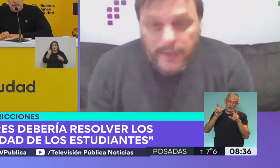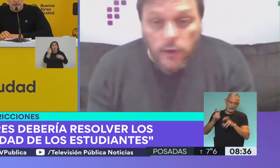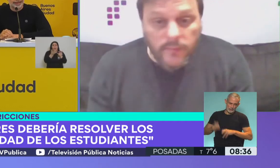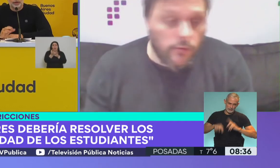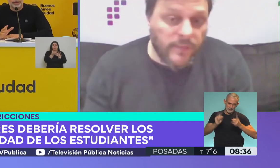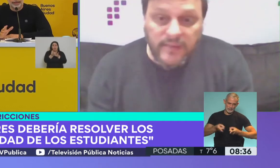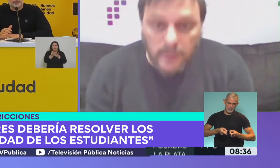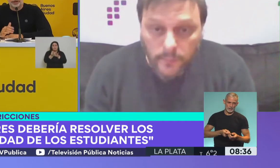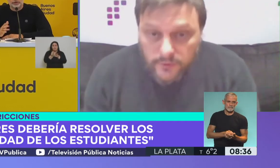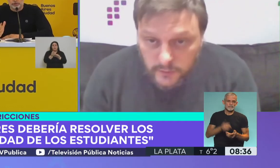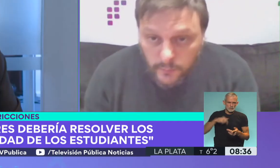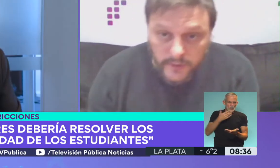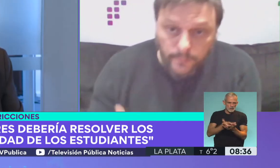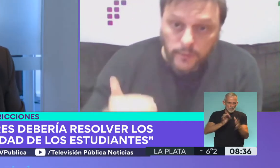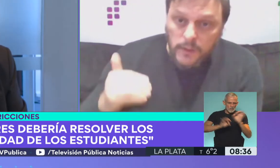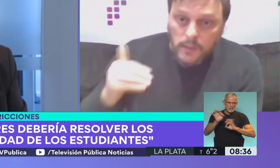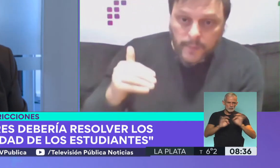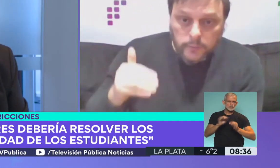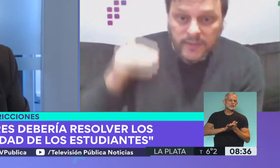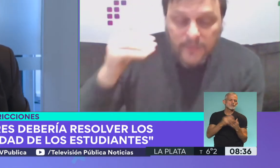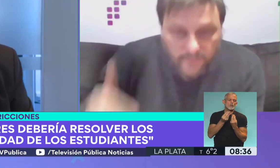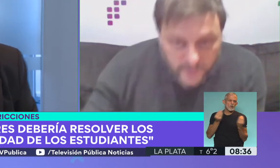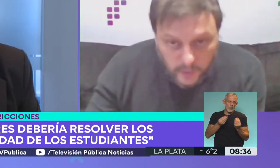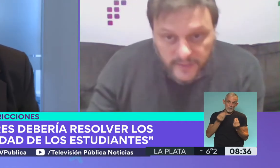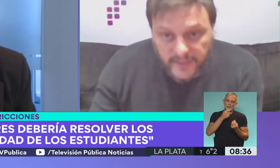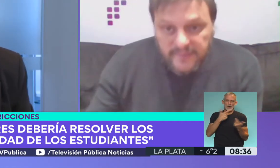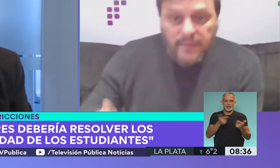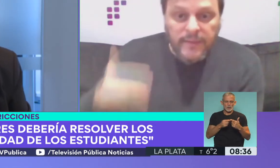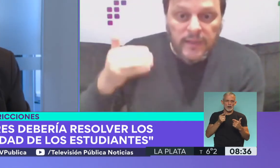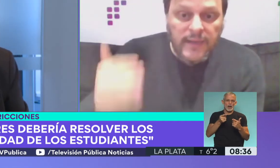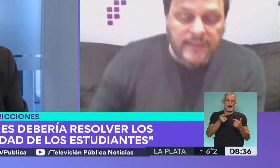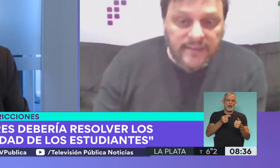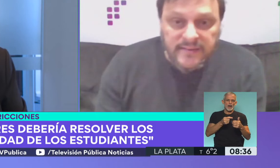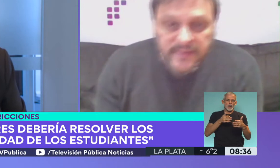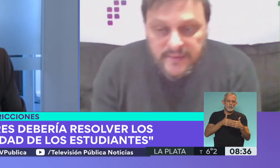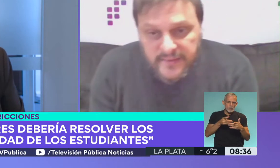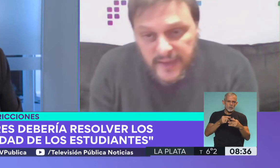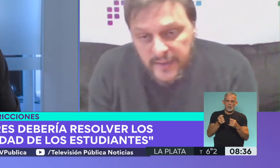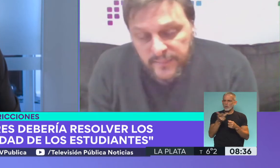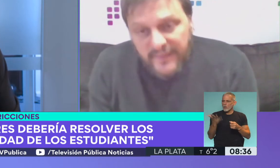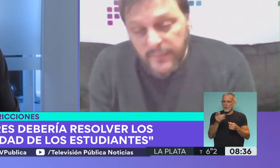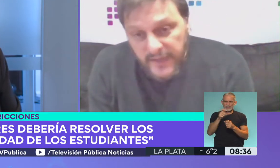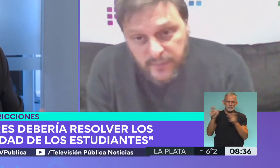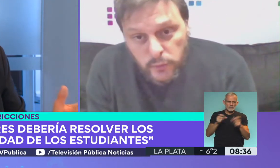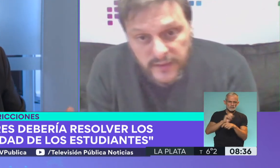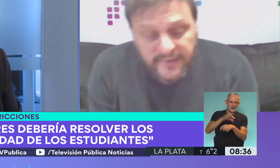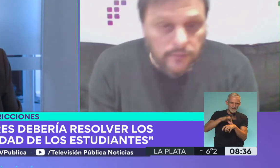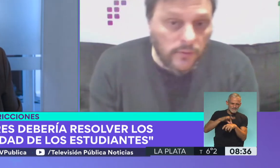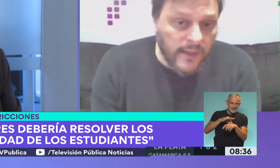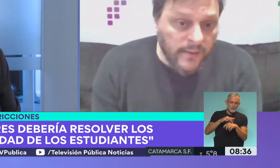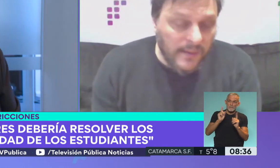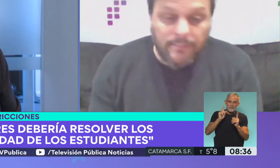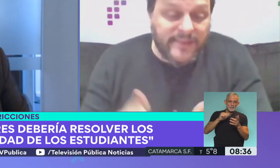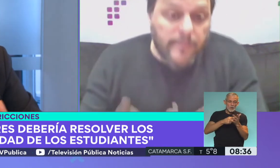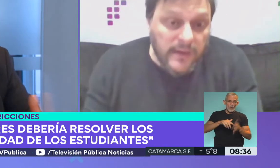temas enormes. Yo he presentado proyectos, por ejemplo, para utilizar un freno de emergencia a partir de la tasa de incidencia, que es el mecanismo que utiliza